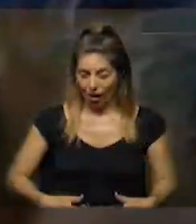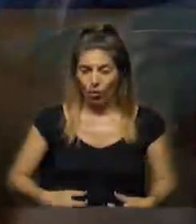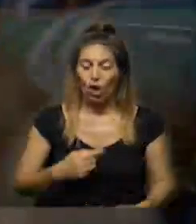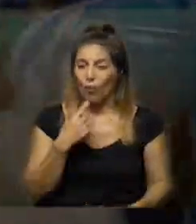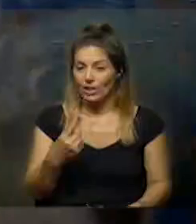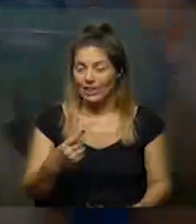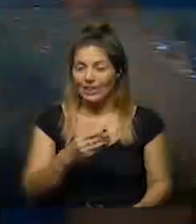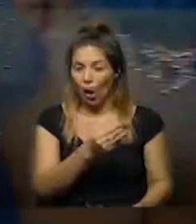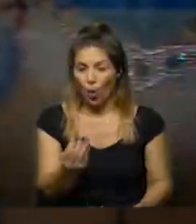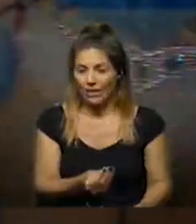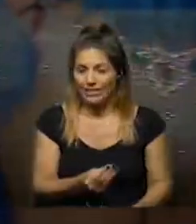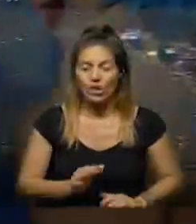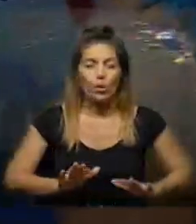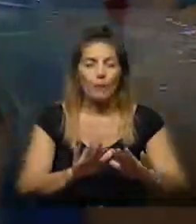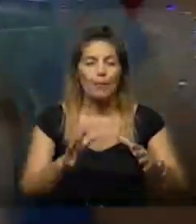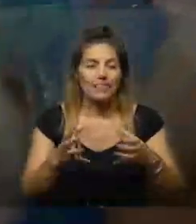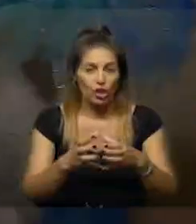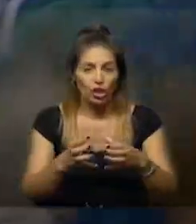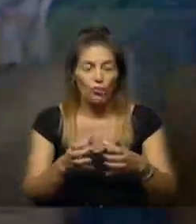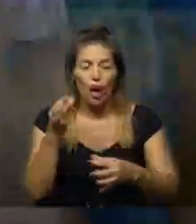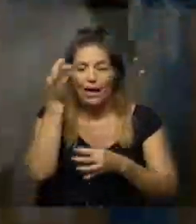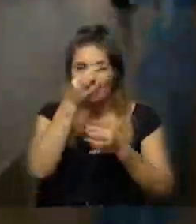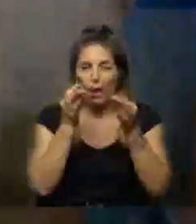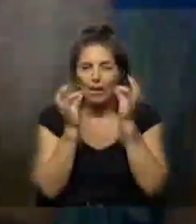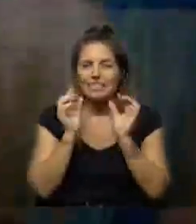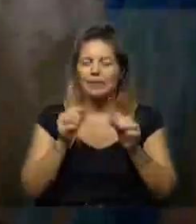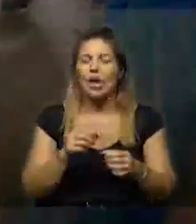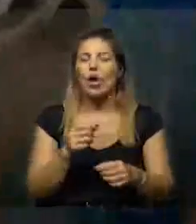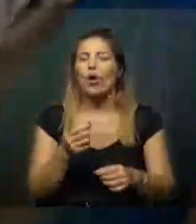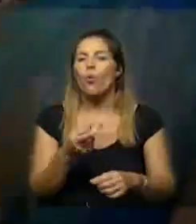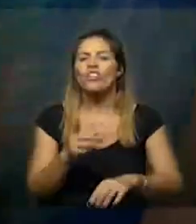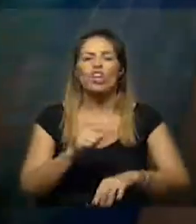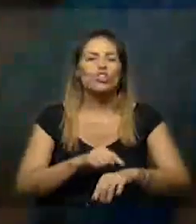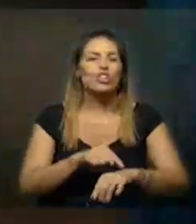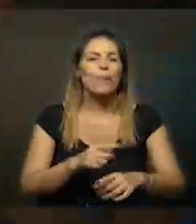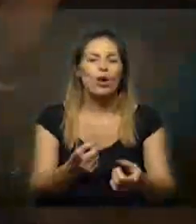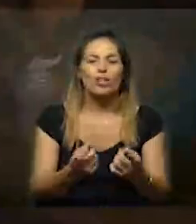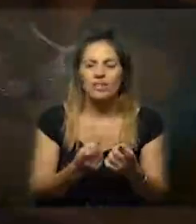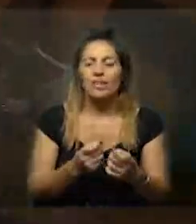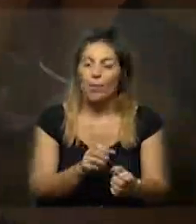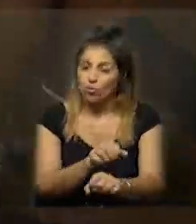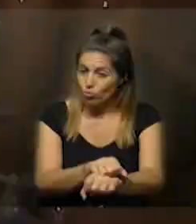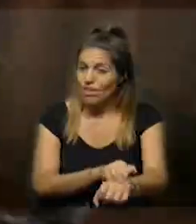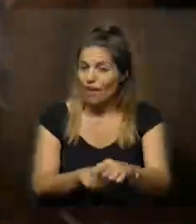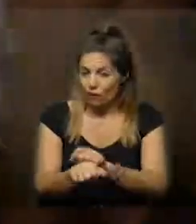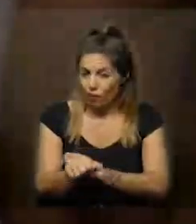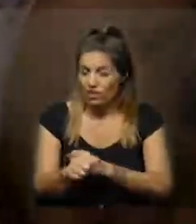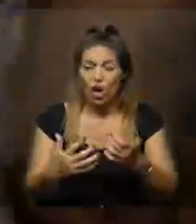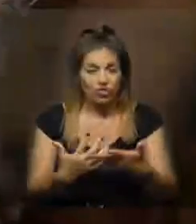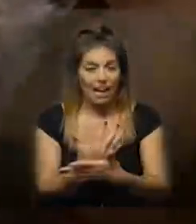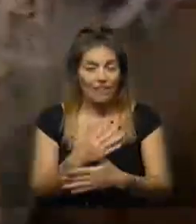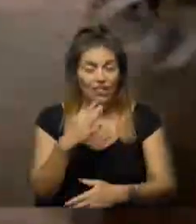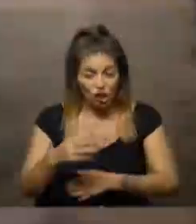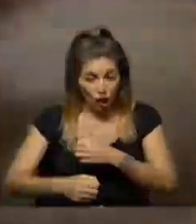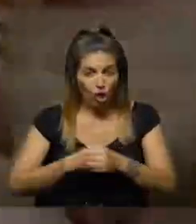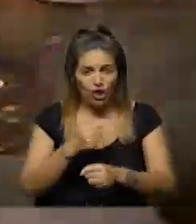es un diseño y una elaboración colectiva, y el maquillaje, ¿cuánto tiempo lleva hacer todo esto? Porque es un esfuerzo y sacrificio de todo el año, me imagino. De todo